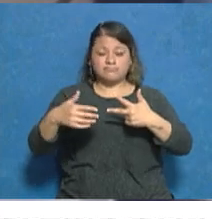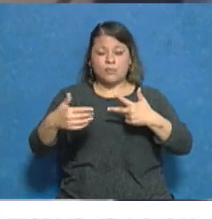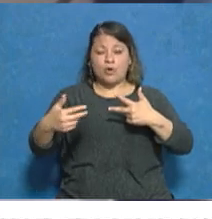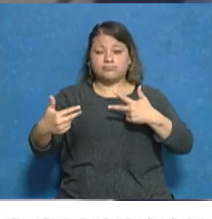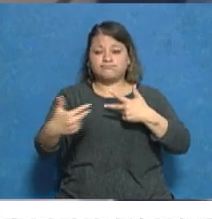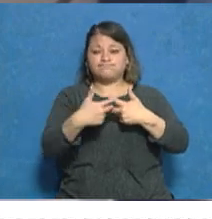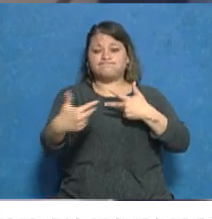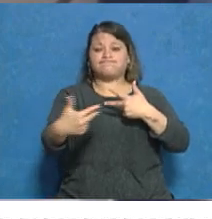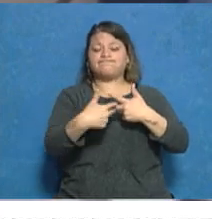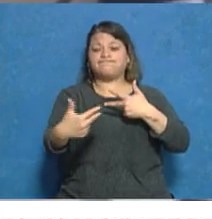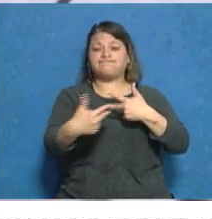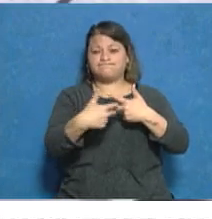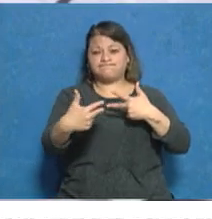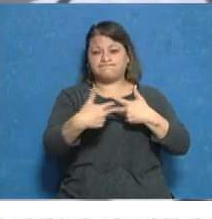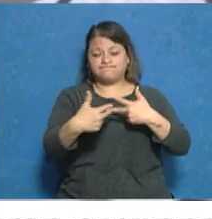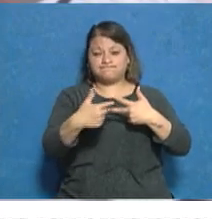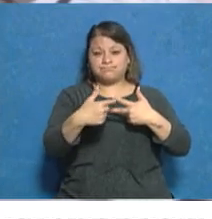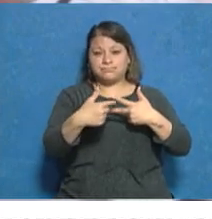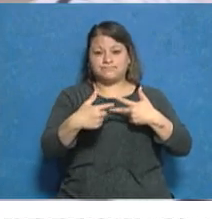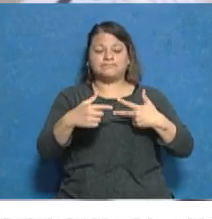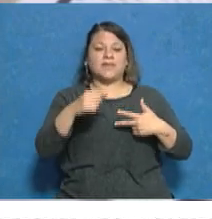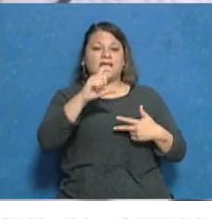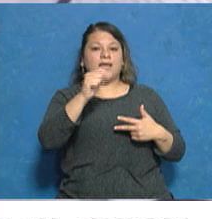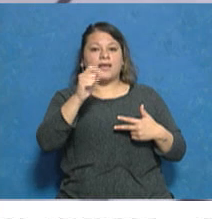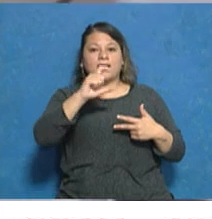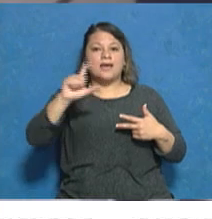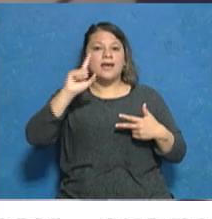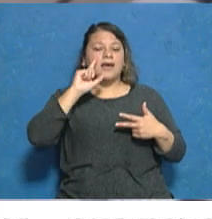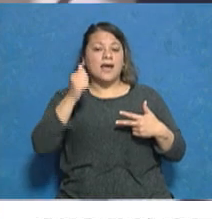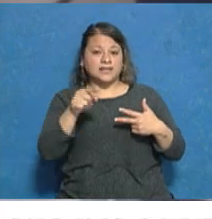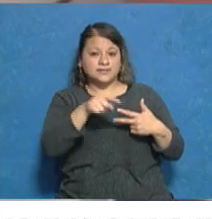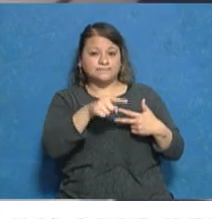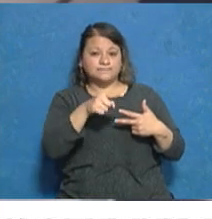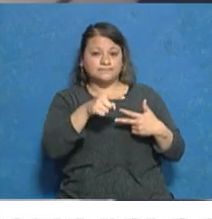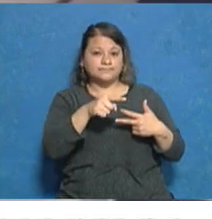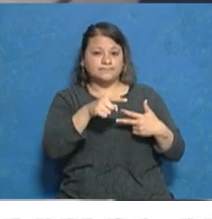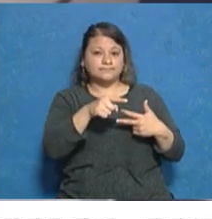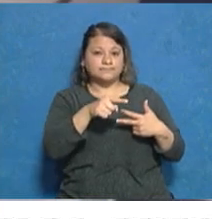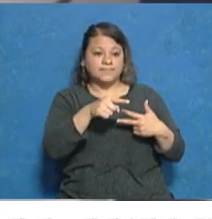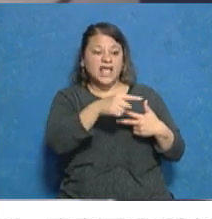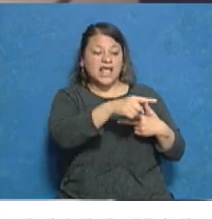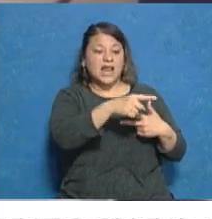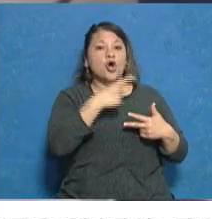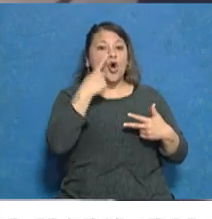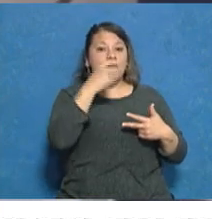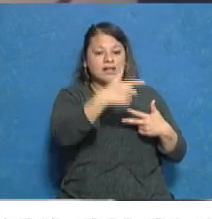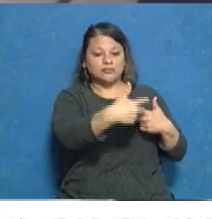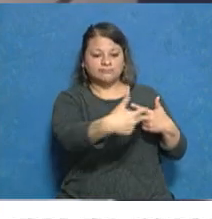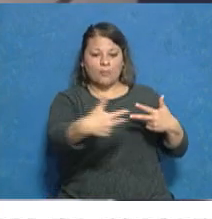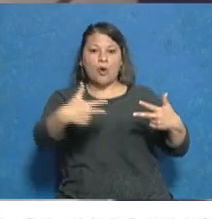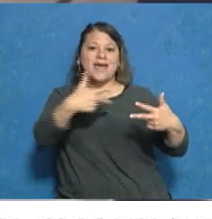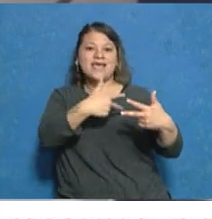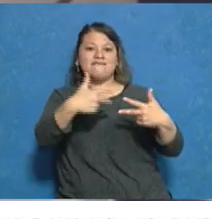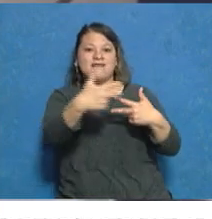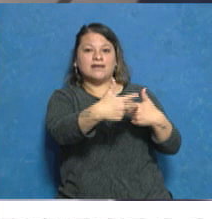es el disparador para la reacción que tuvo Casia, y nos indica que la intención del imputado fue esquivarlo para evitar chocar contra el camión, que